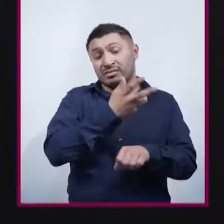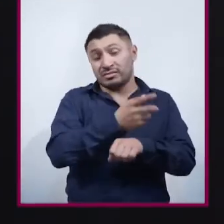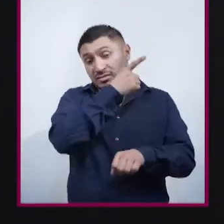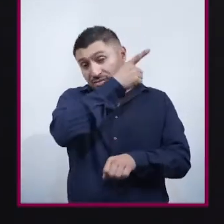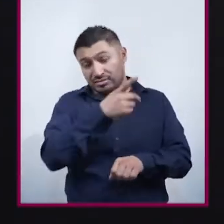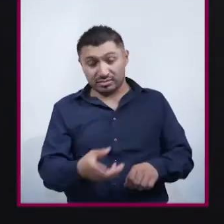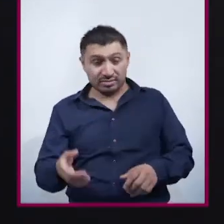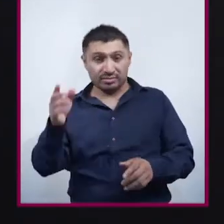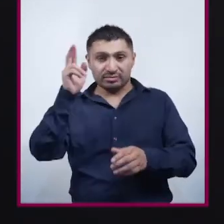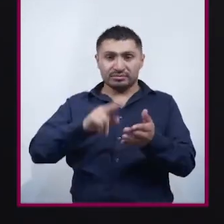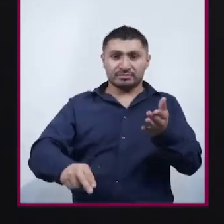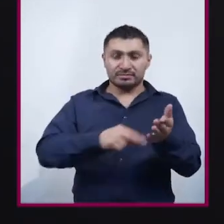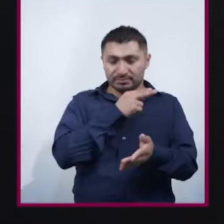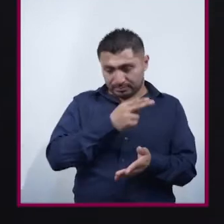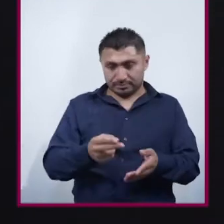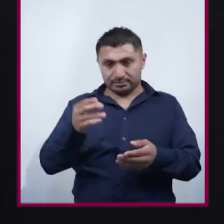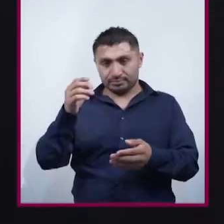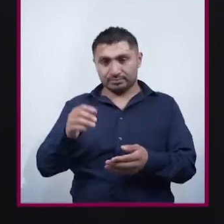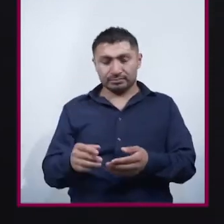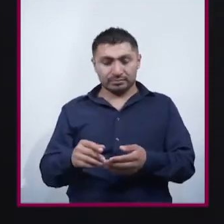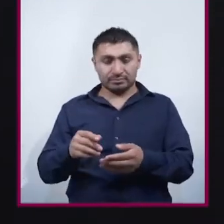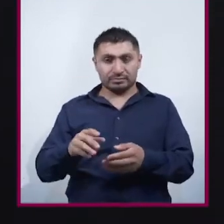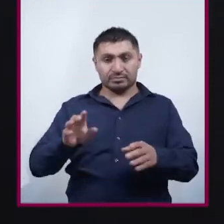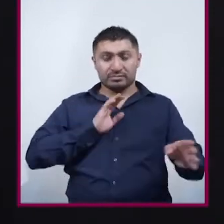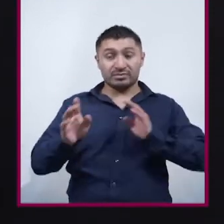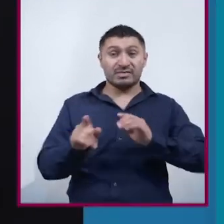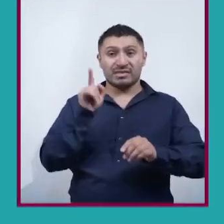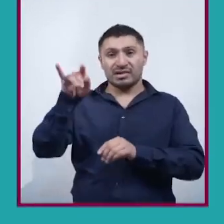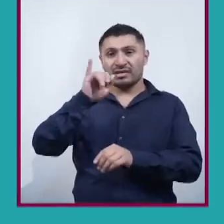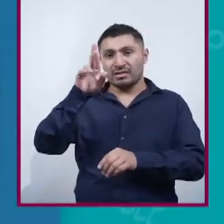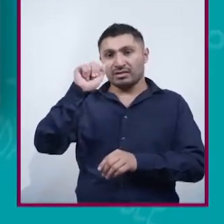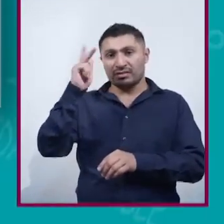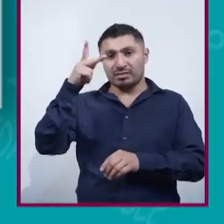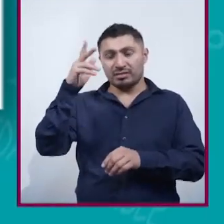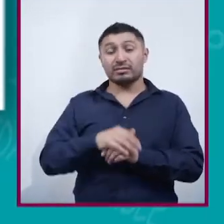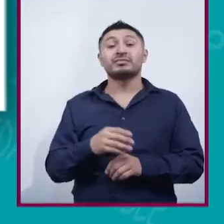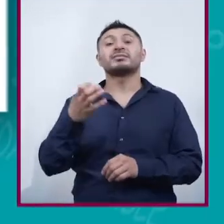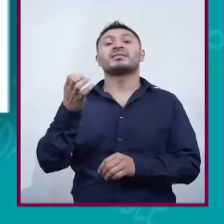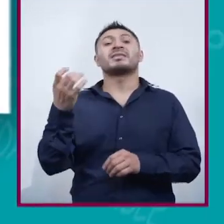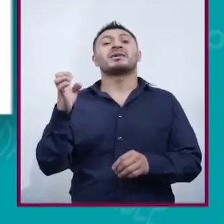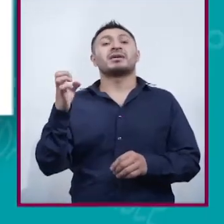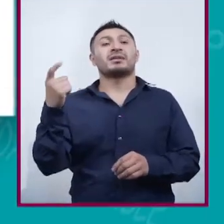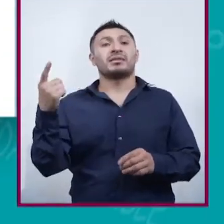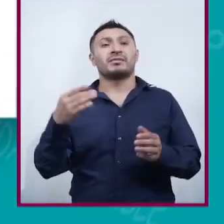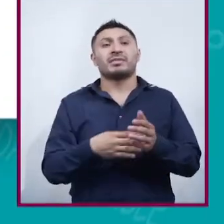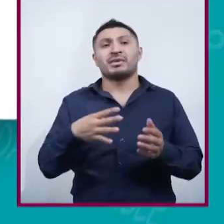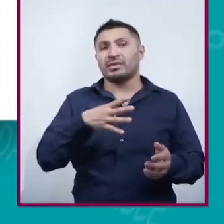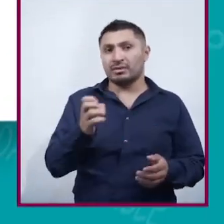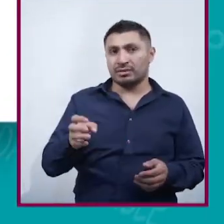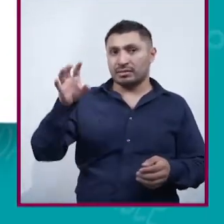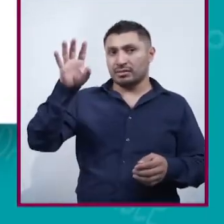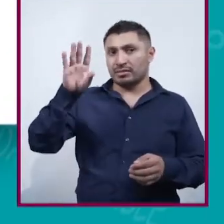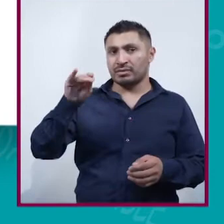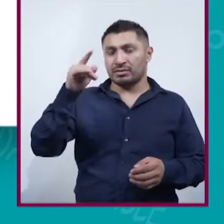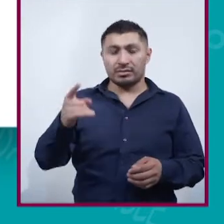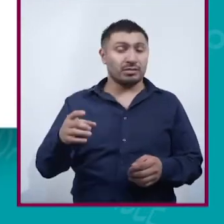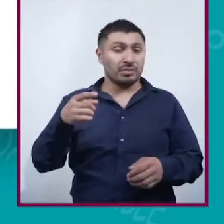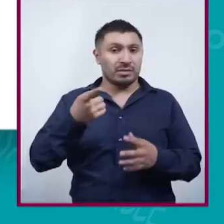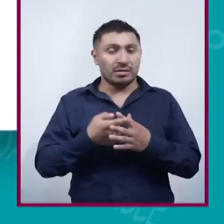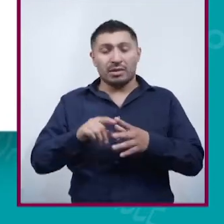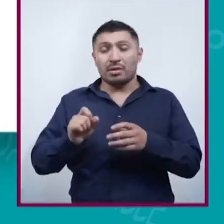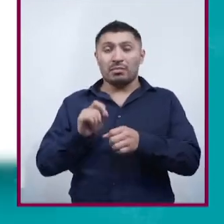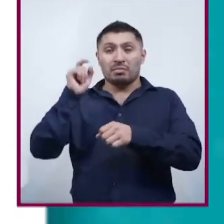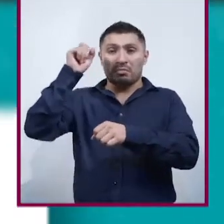Estados Unidos aprobó la acción militar estadounidense en Irak. En enero de 1991 empezaron